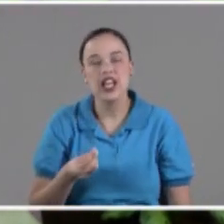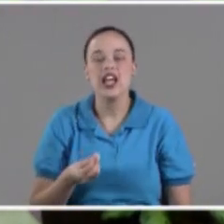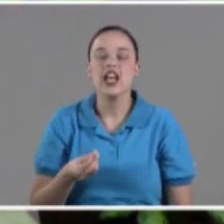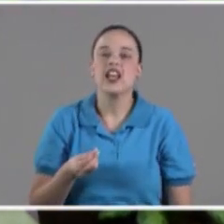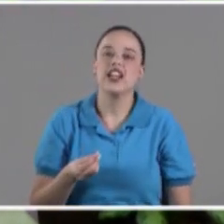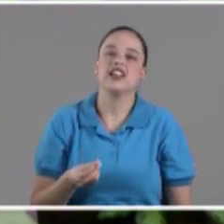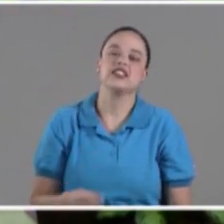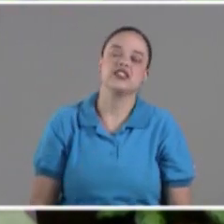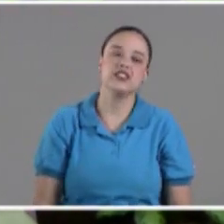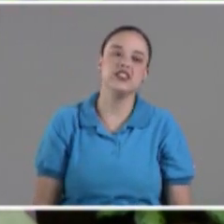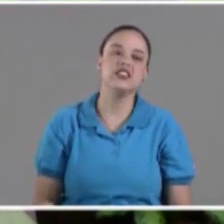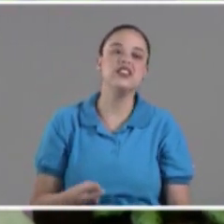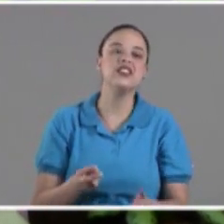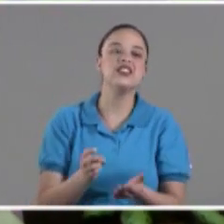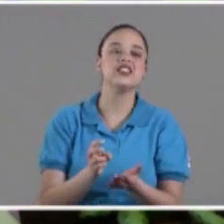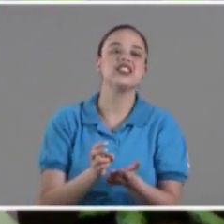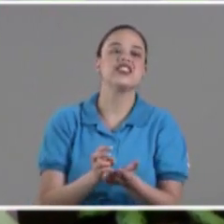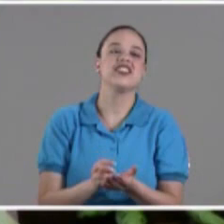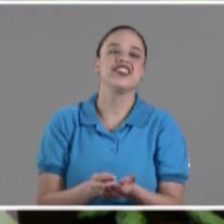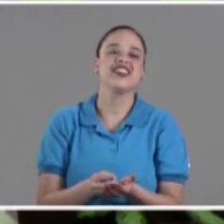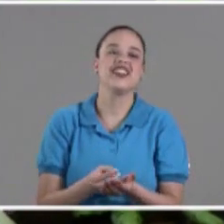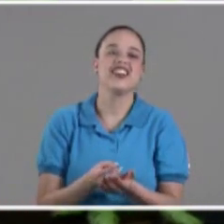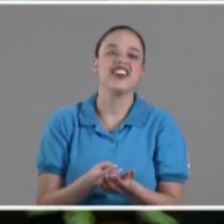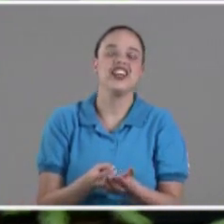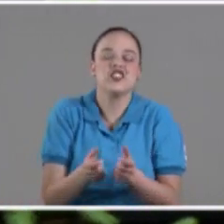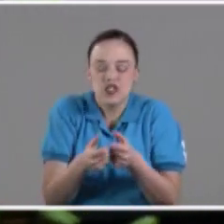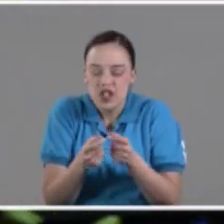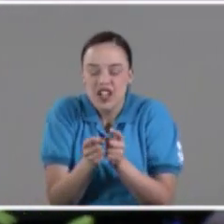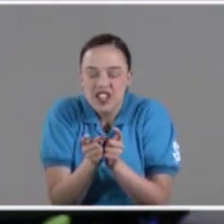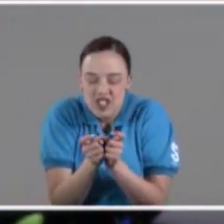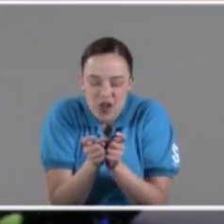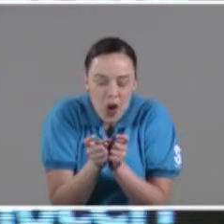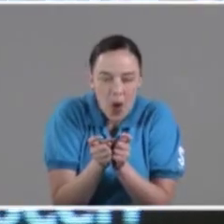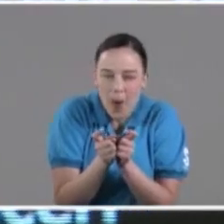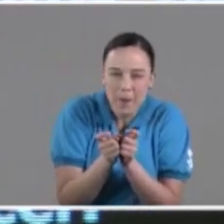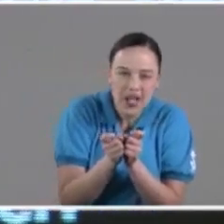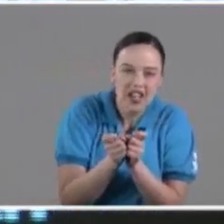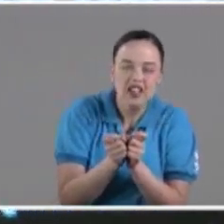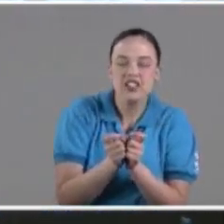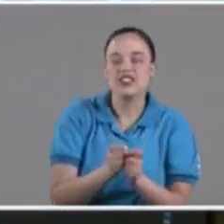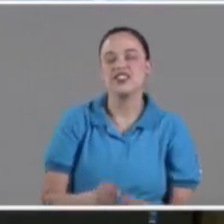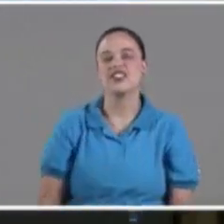se suben a los a los palos de Electricidad son trabajadores del